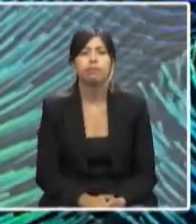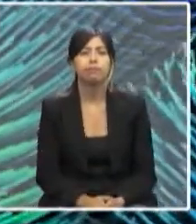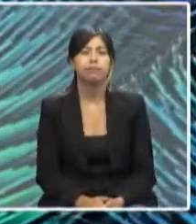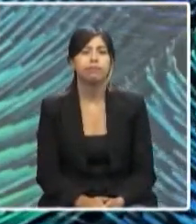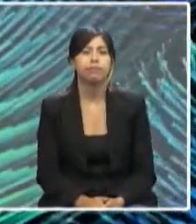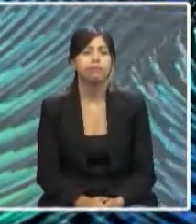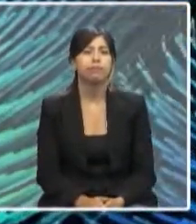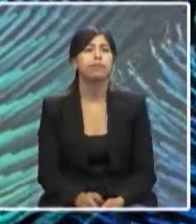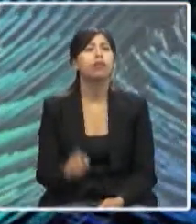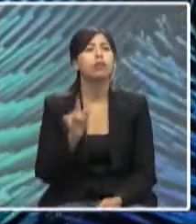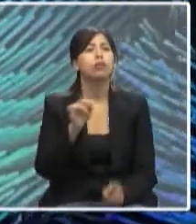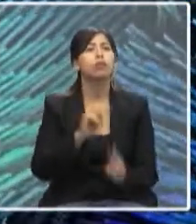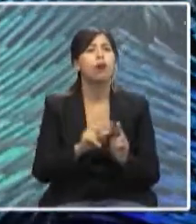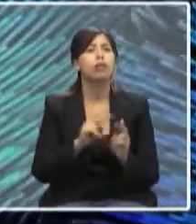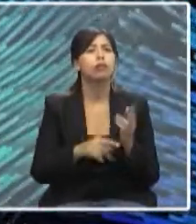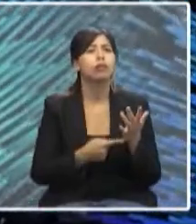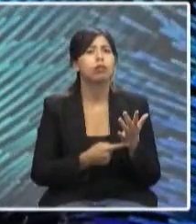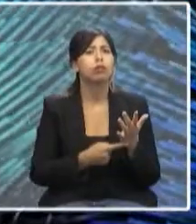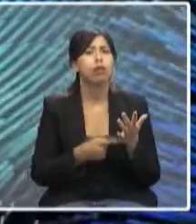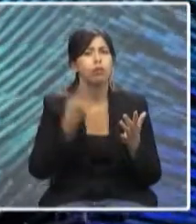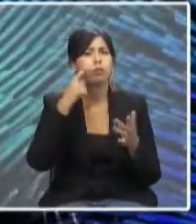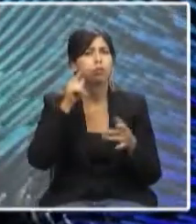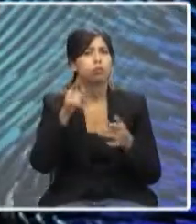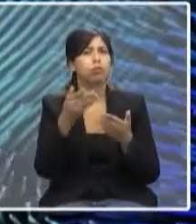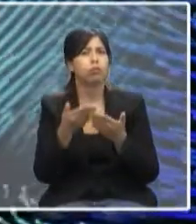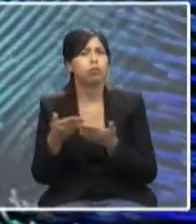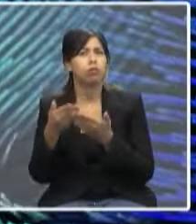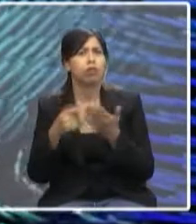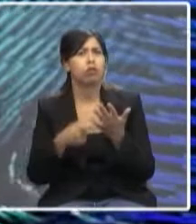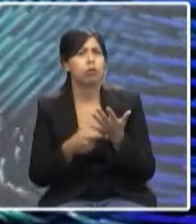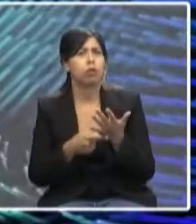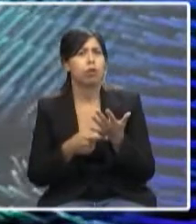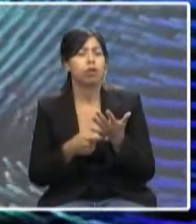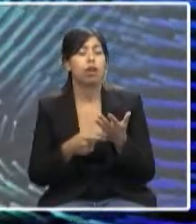tú haces tecnología, pero tú estudiaste tecnología. No, yo no estudié